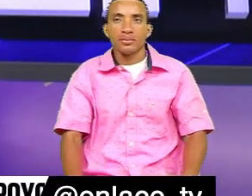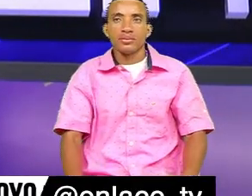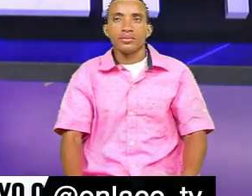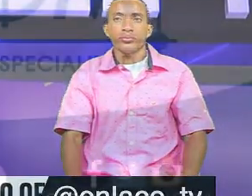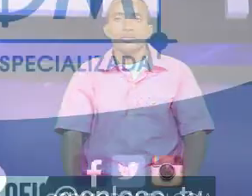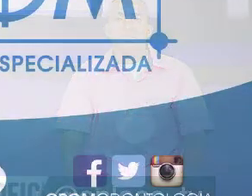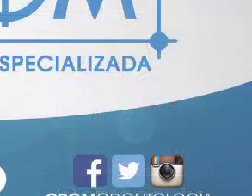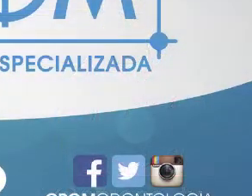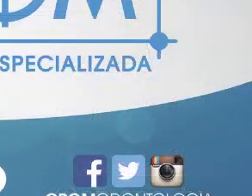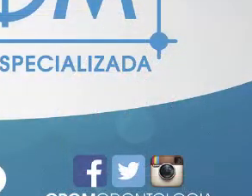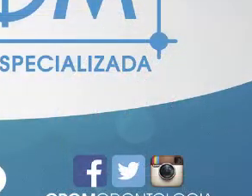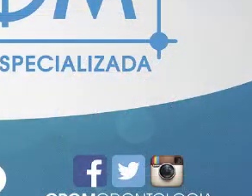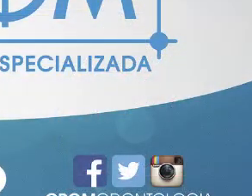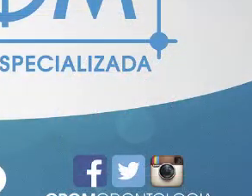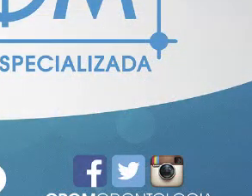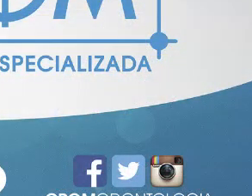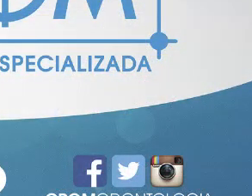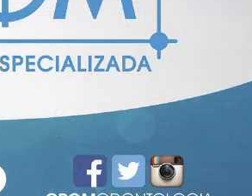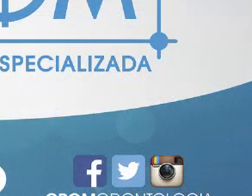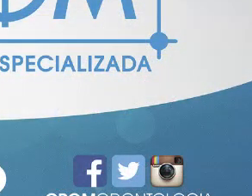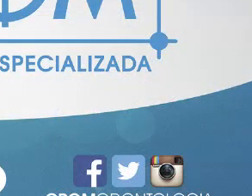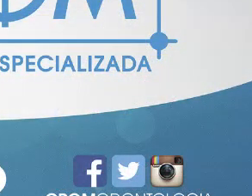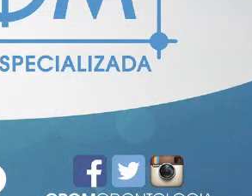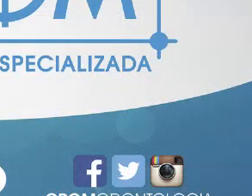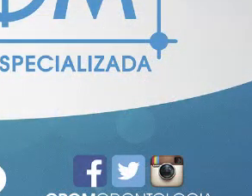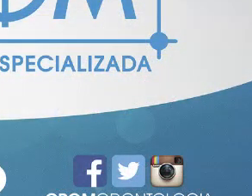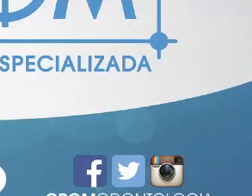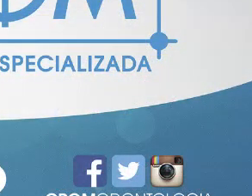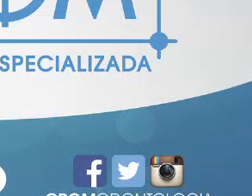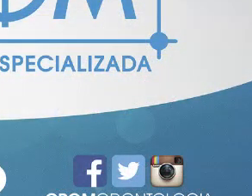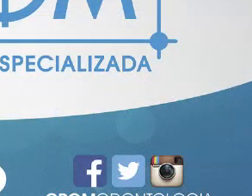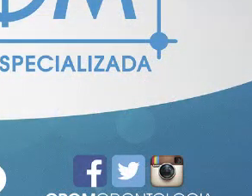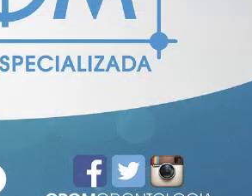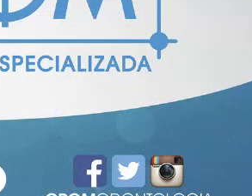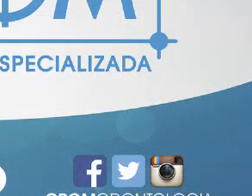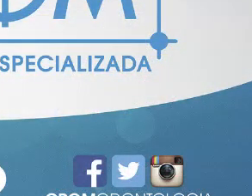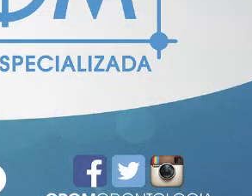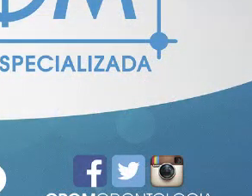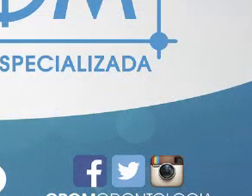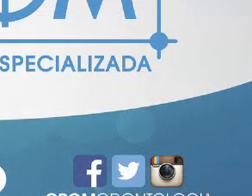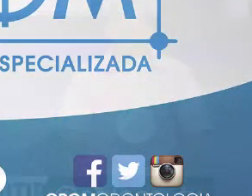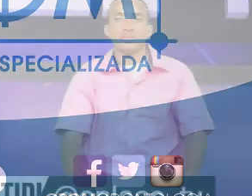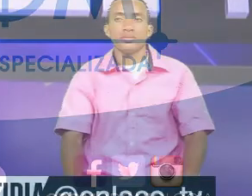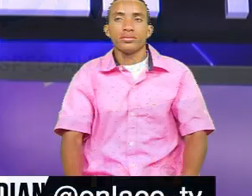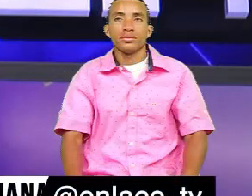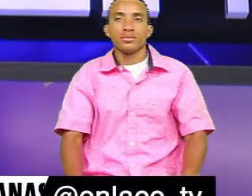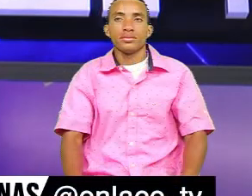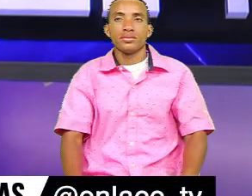Y al mal tiempo, buena cara, porque desde 1994, Chrome es la sonrisa de Barranca Bermeja.